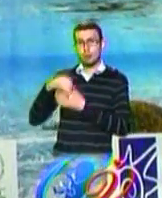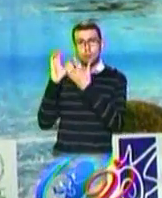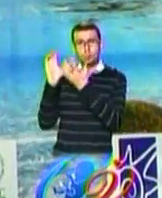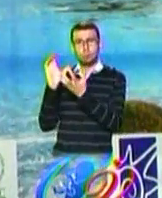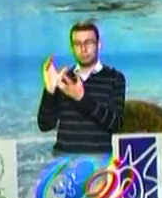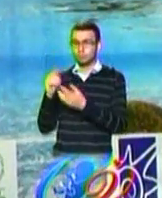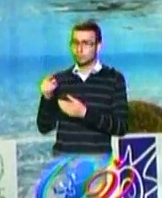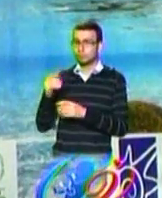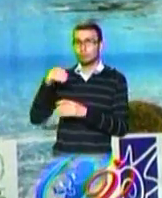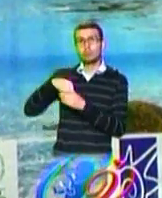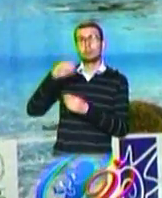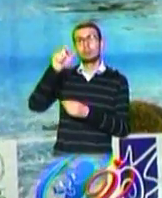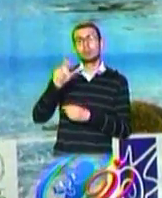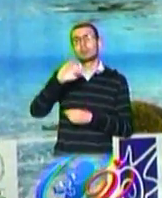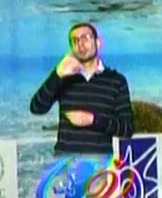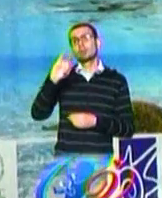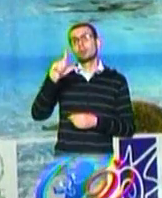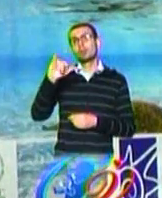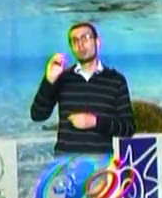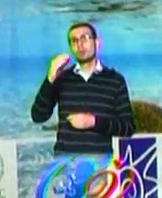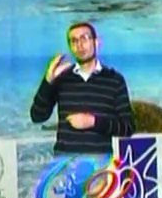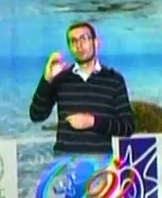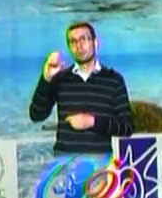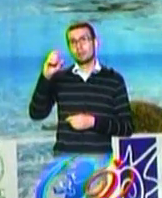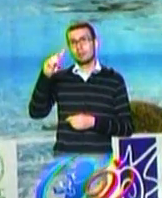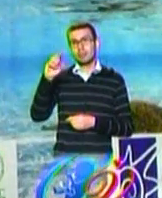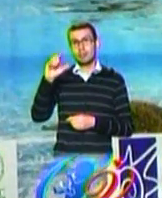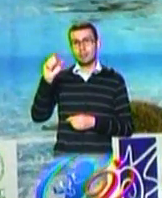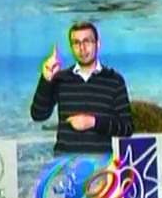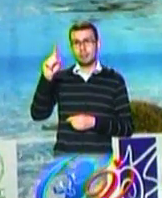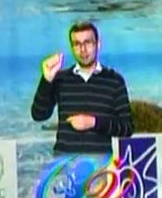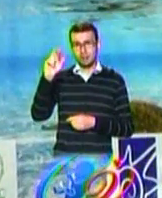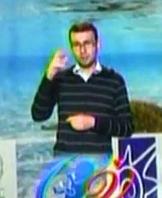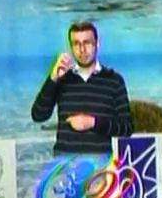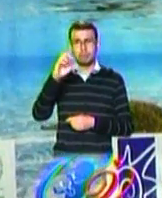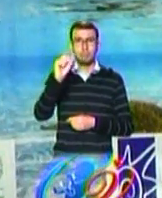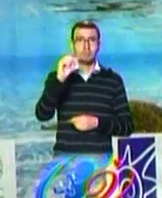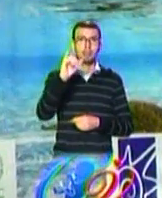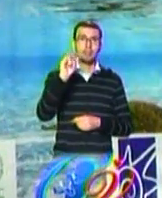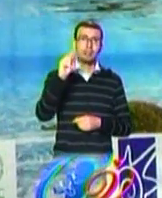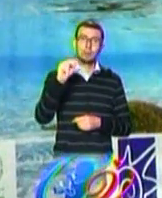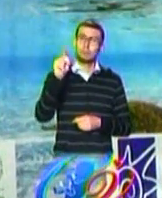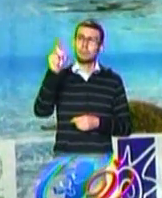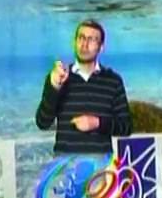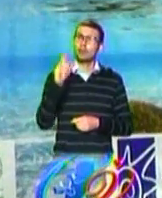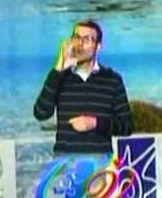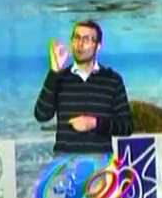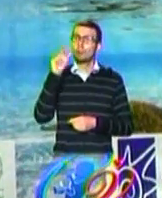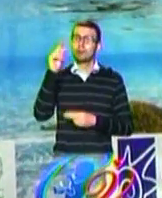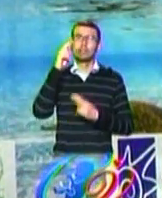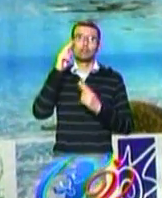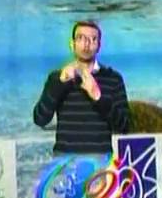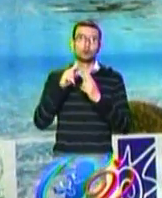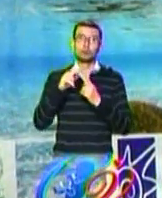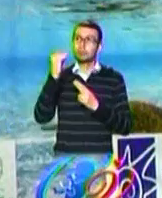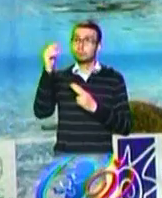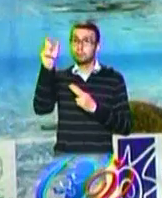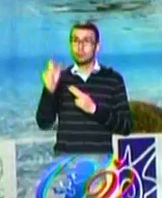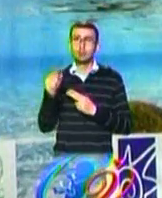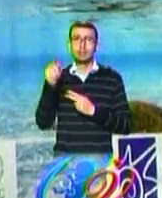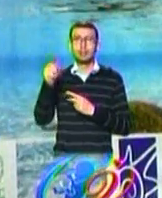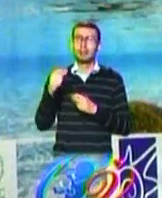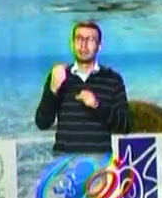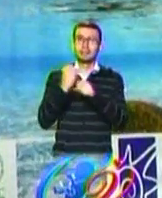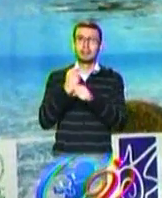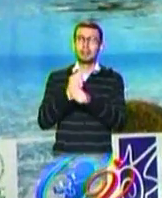a un indígena que era senador para ese entonces, que era una persona que venía haciendo un trabajo